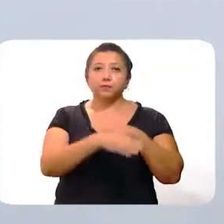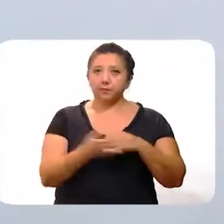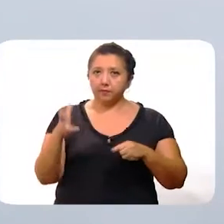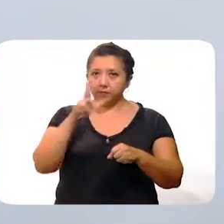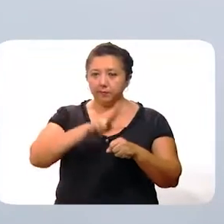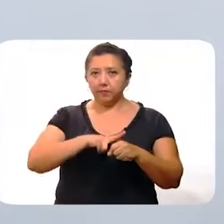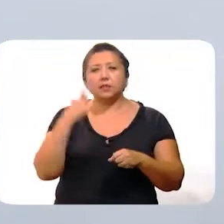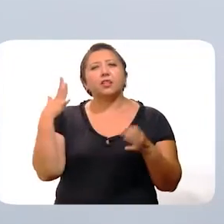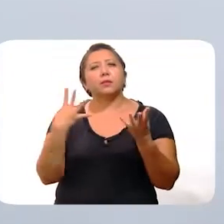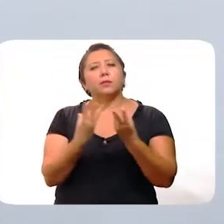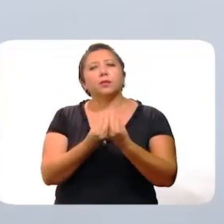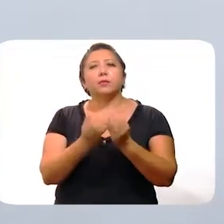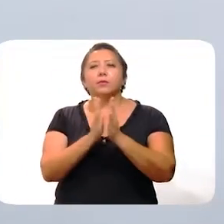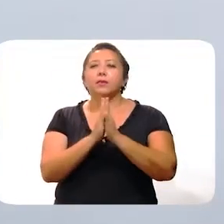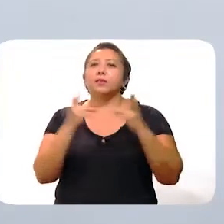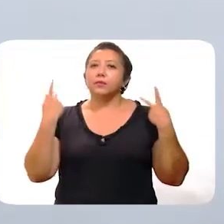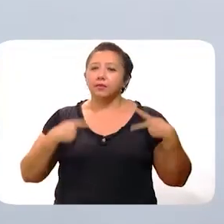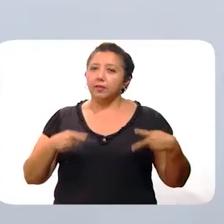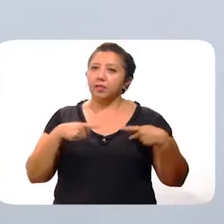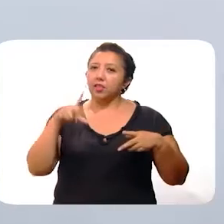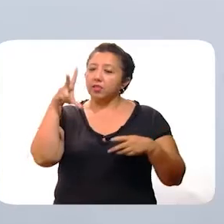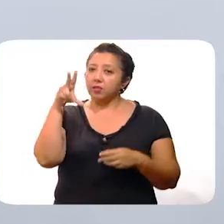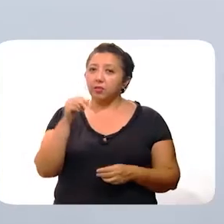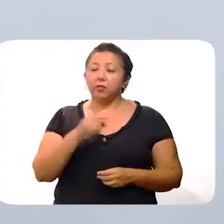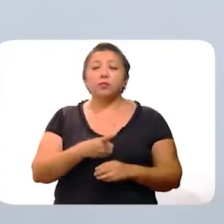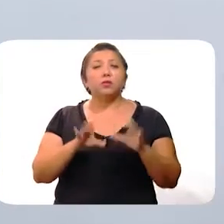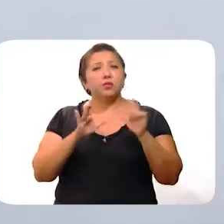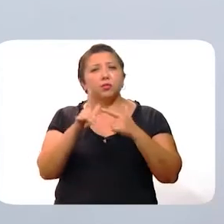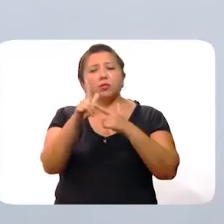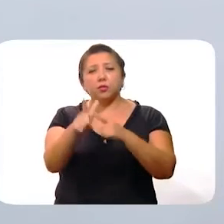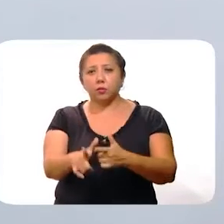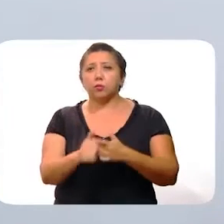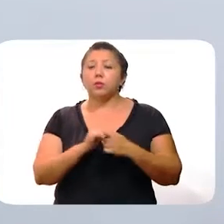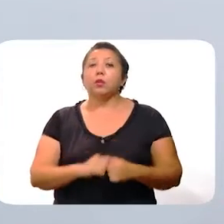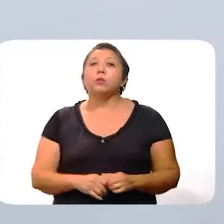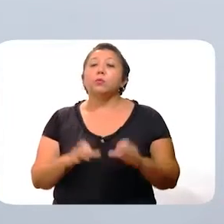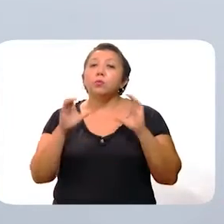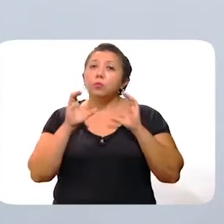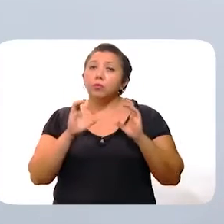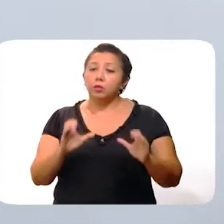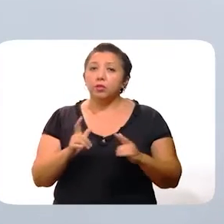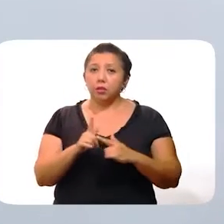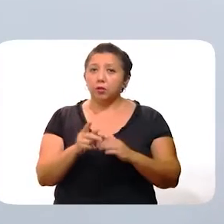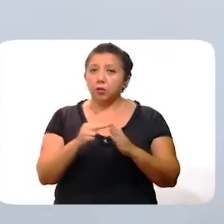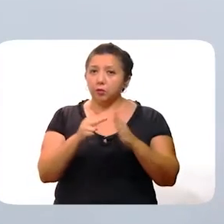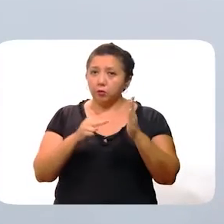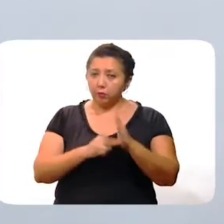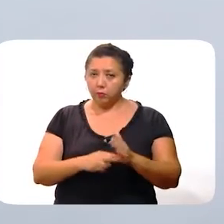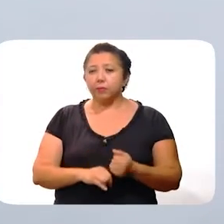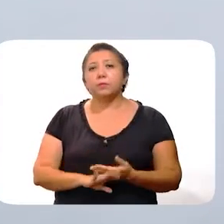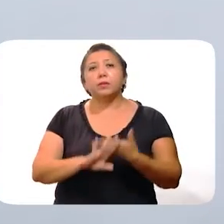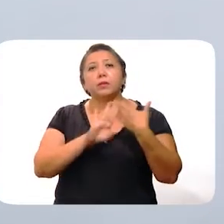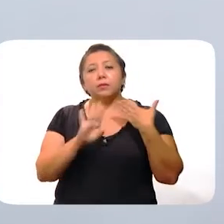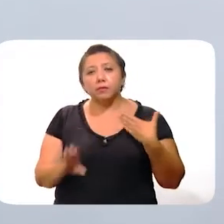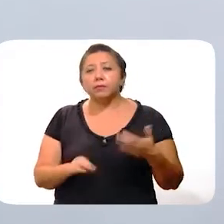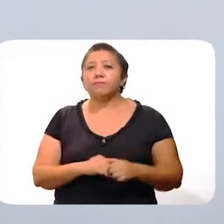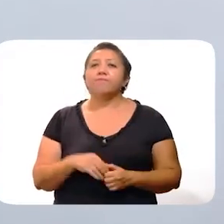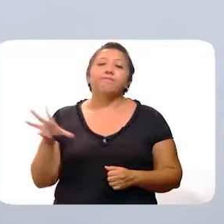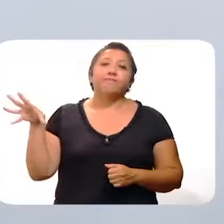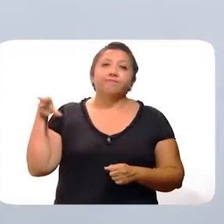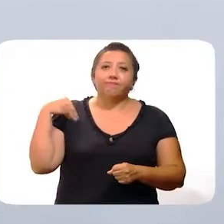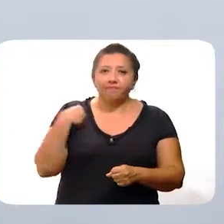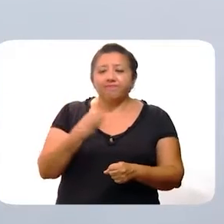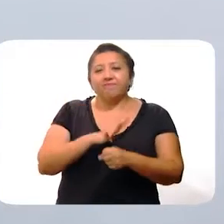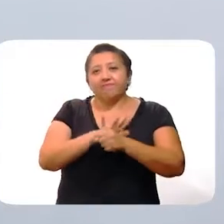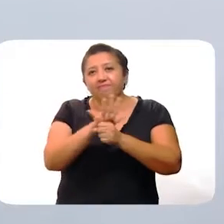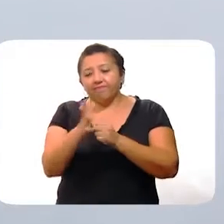hospitalarios, por lo que pedimos a la población no bajar la guardia y continuar actuando con responsabilidad y siguiendo las medidas sanitarias para